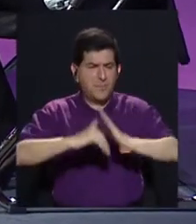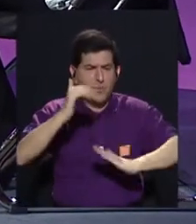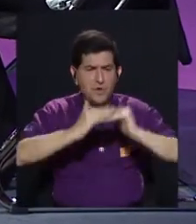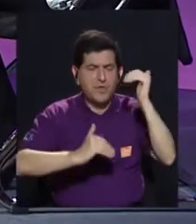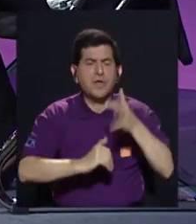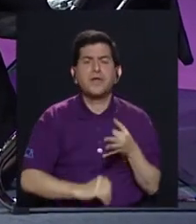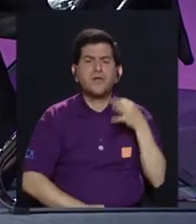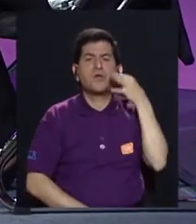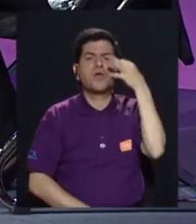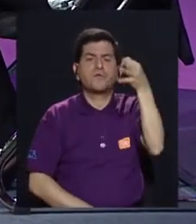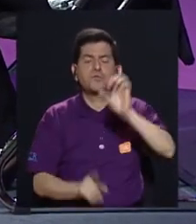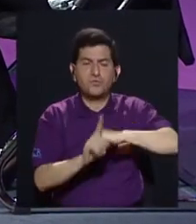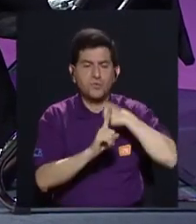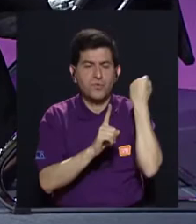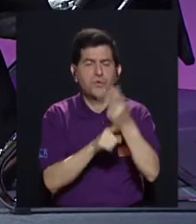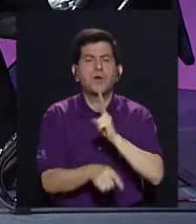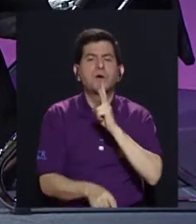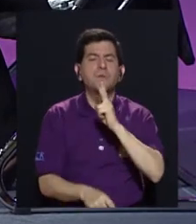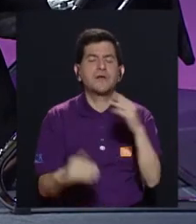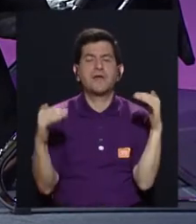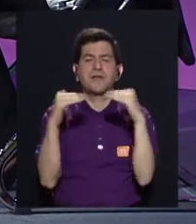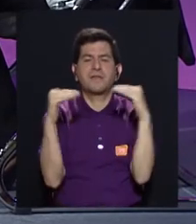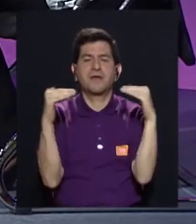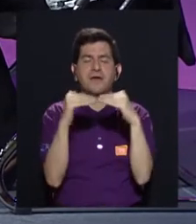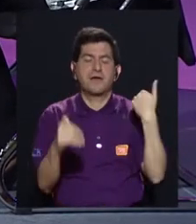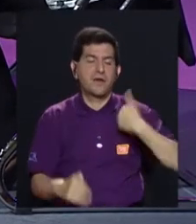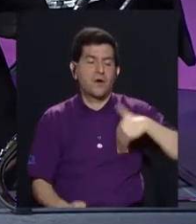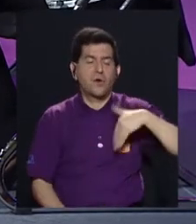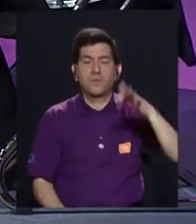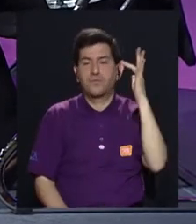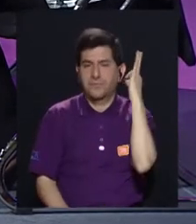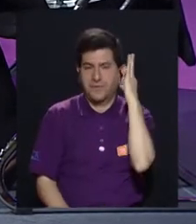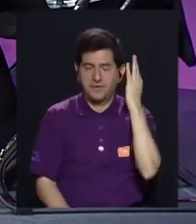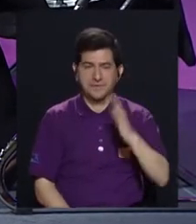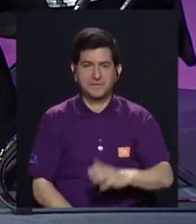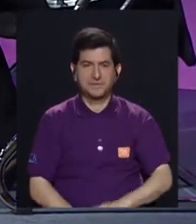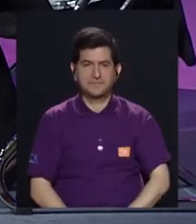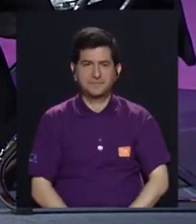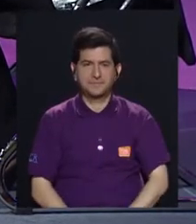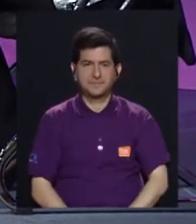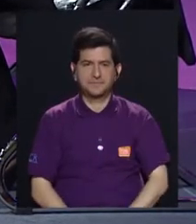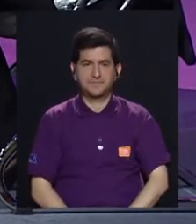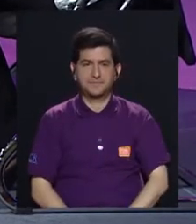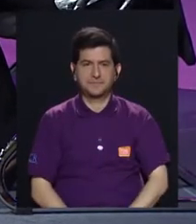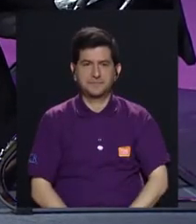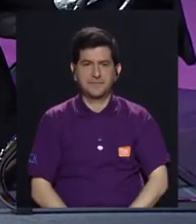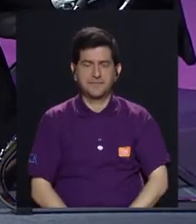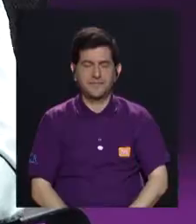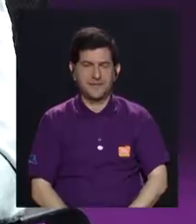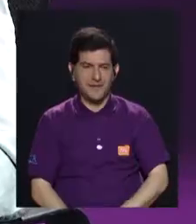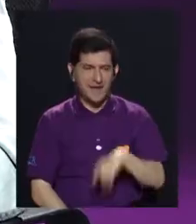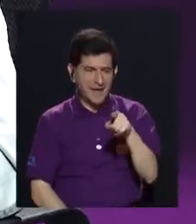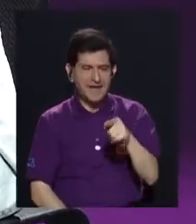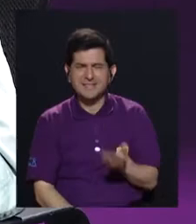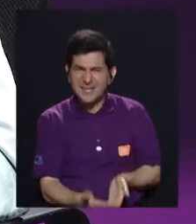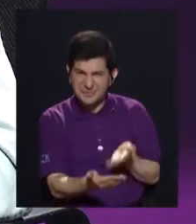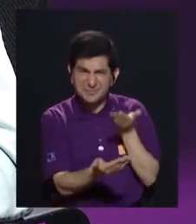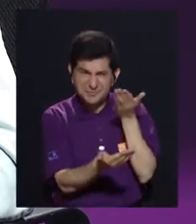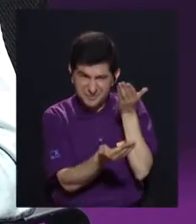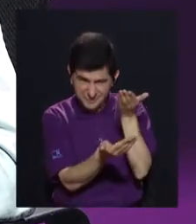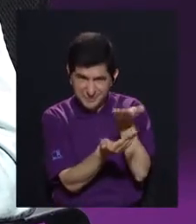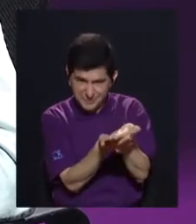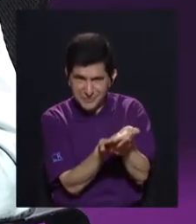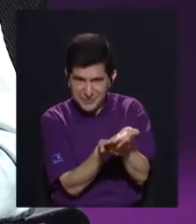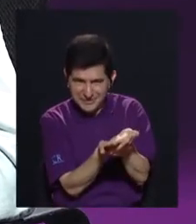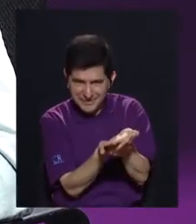el futuro en condiciones de verdadera equidad entre hombres y mujeres s esa propuesta